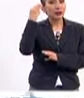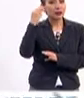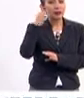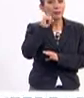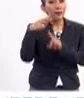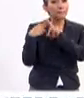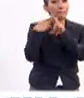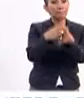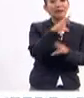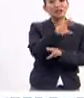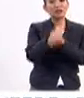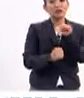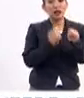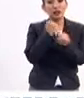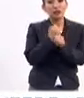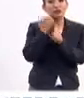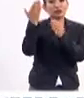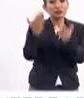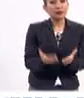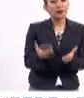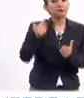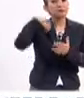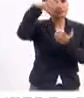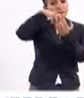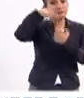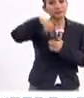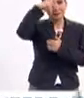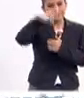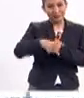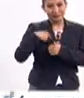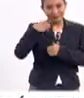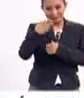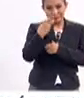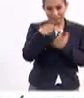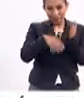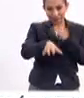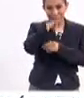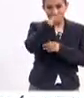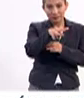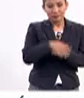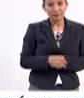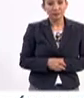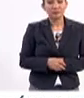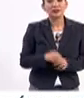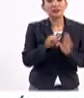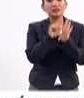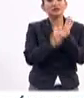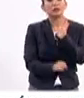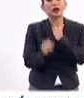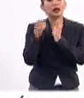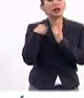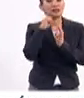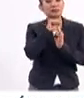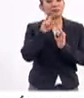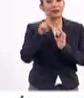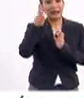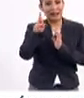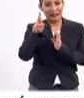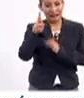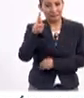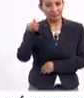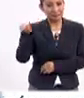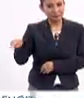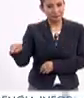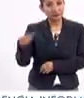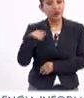la conmemoración de los 500 años de la llegada de Hernán Cortés a México, que se celebra en este 2019, el Sistema Público de Radiodifusión del Estado